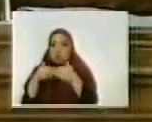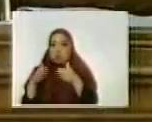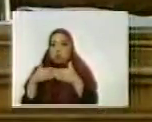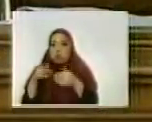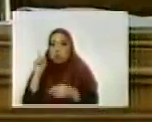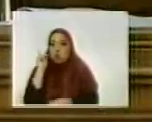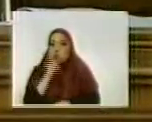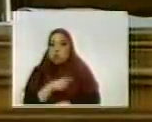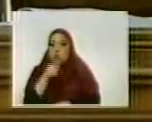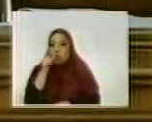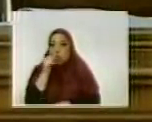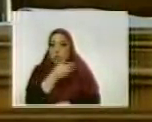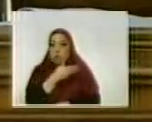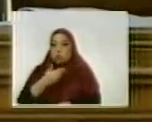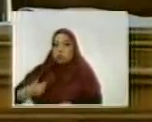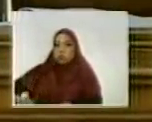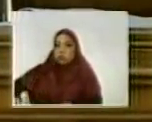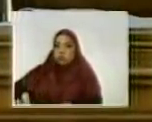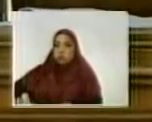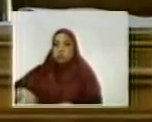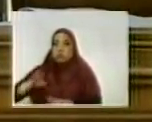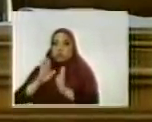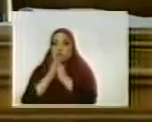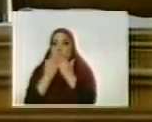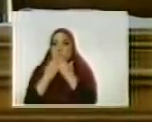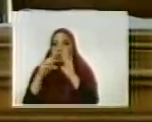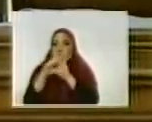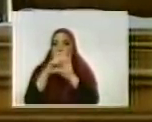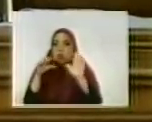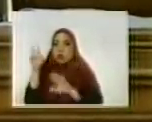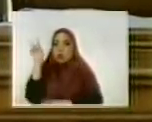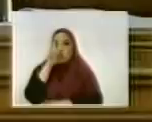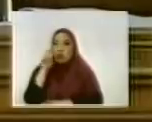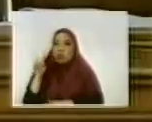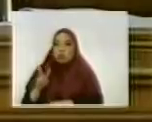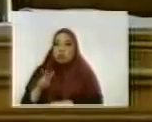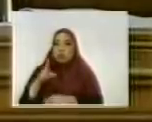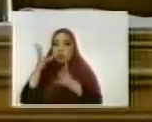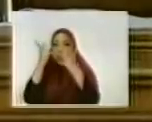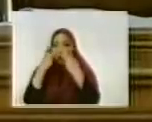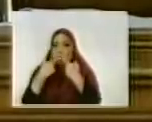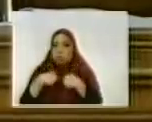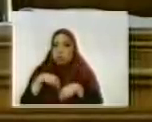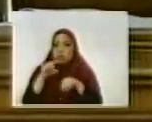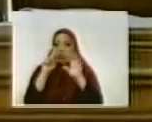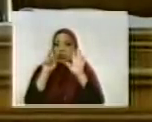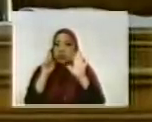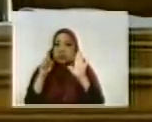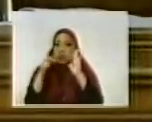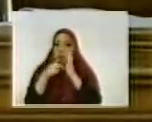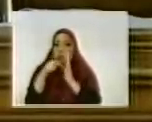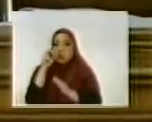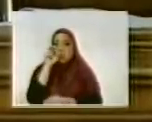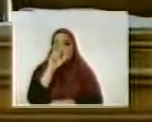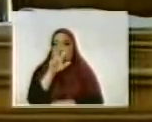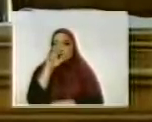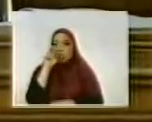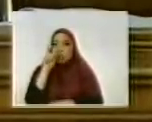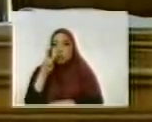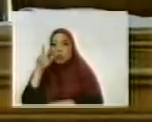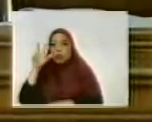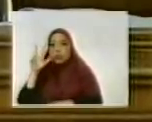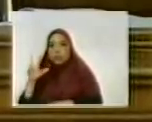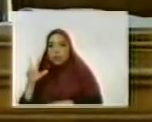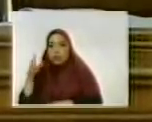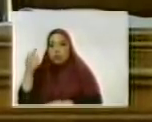por ese órgano soberano y publicadas en Gaceta Oficial de la República Bolivariana de Venezuela, número 6.323 extraordinario,